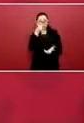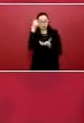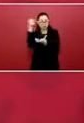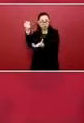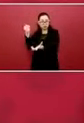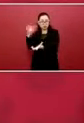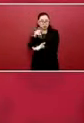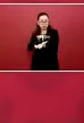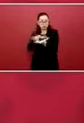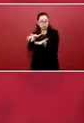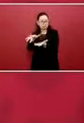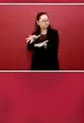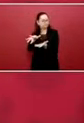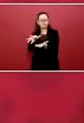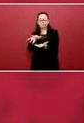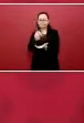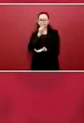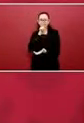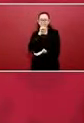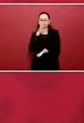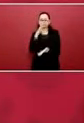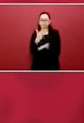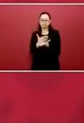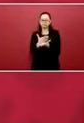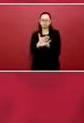organizaciones campesinas,